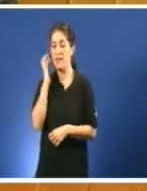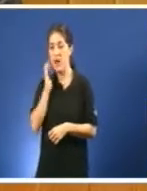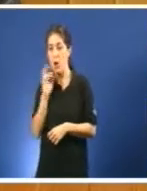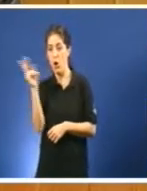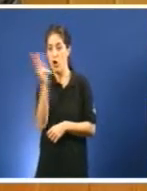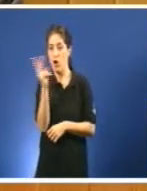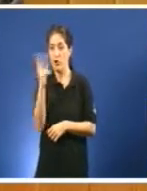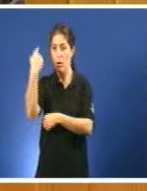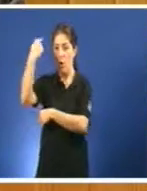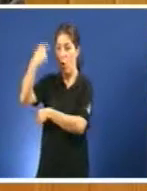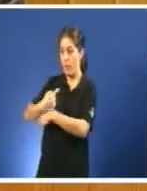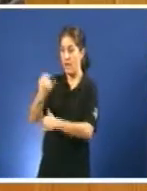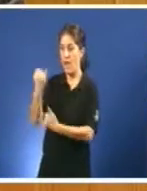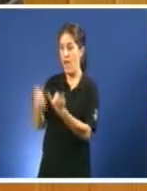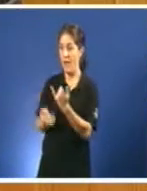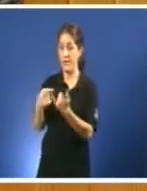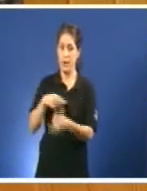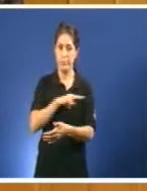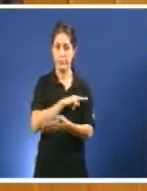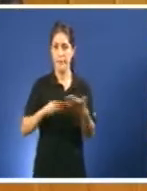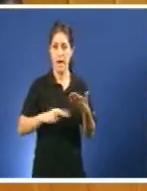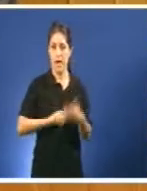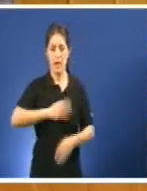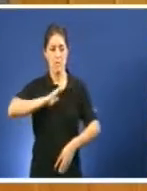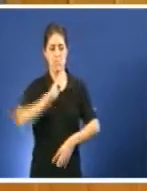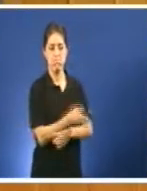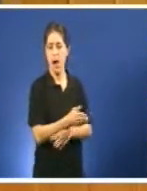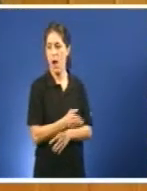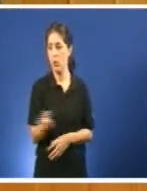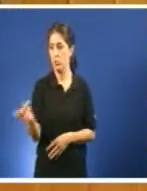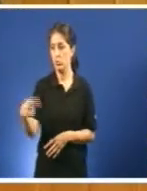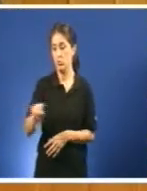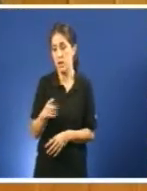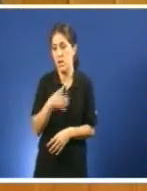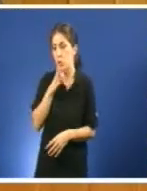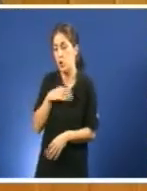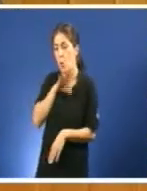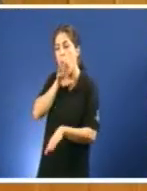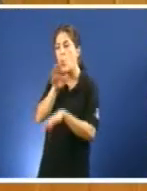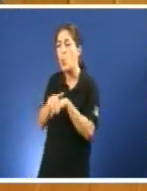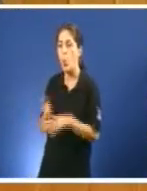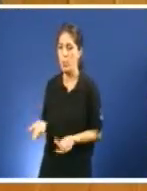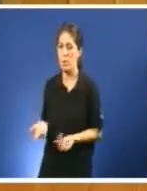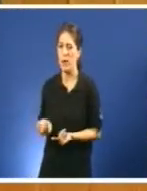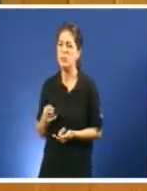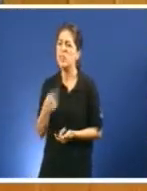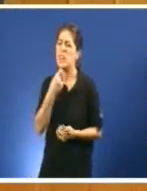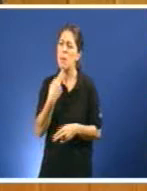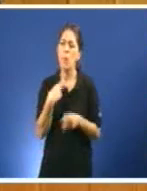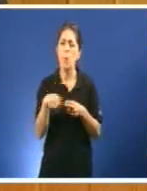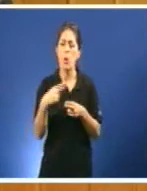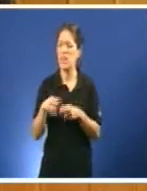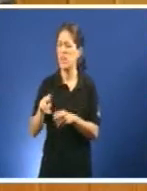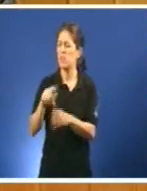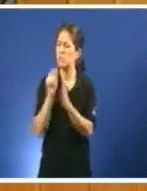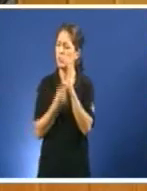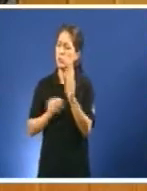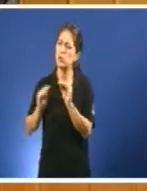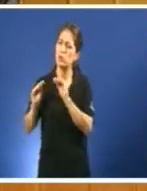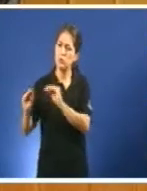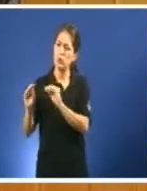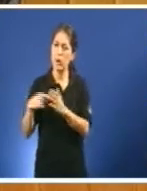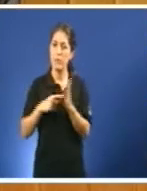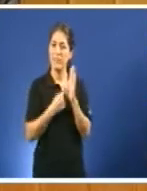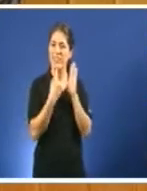vostedes siguen apelando ao presunto rigor á hora de falar das súas políticas orzamentarias cando o seu